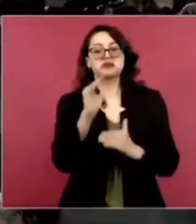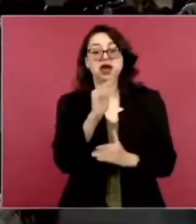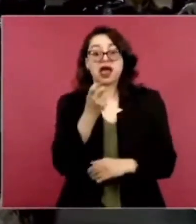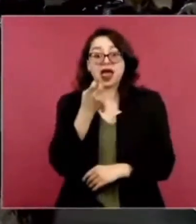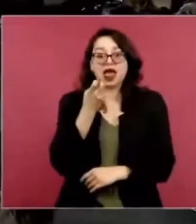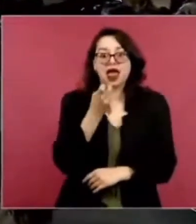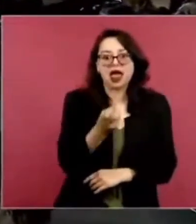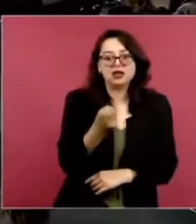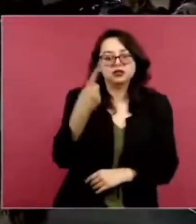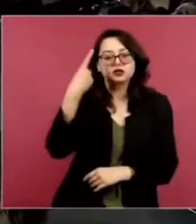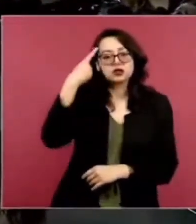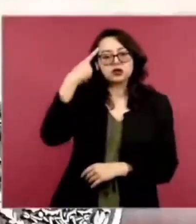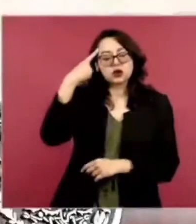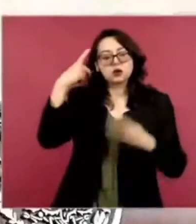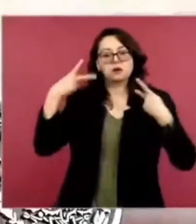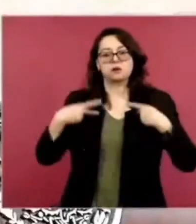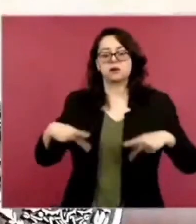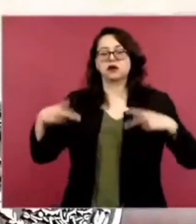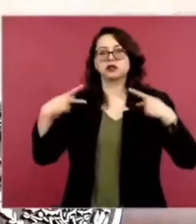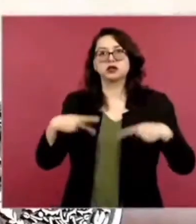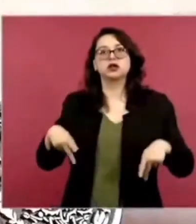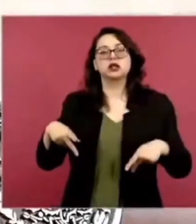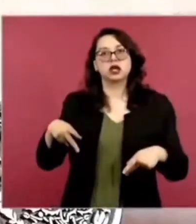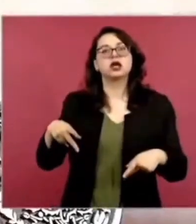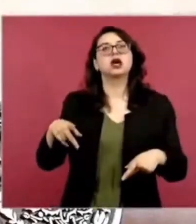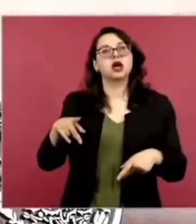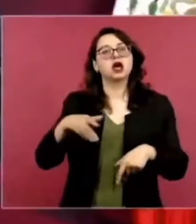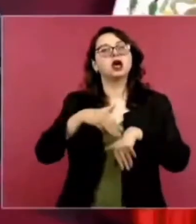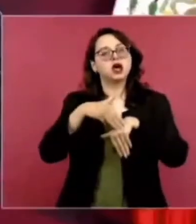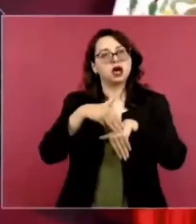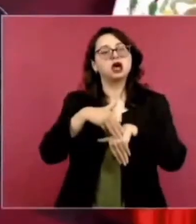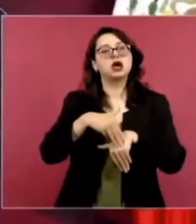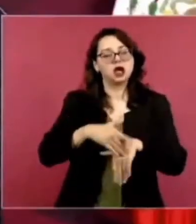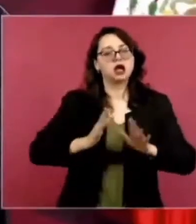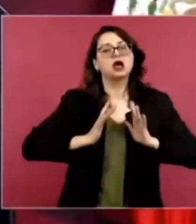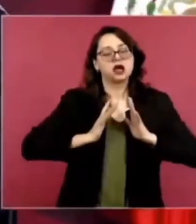Imagínense las universidades